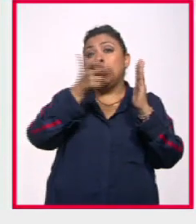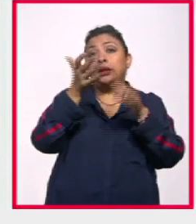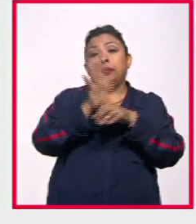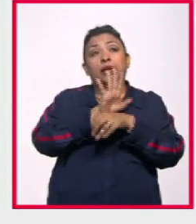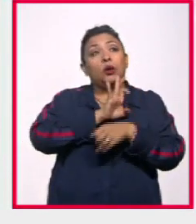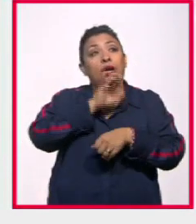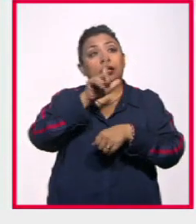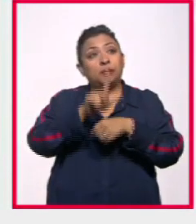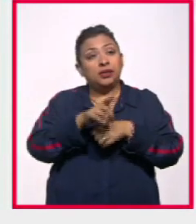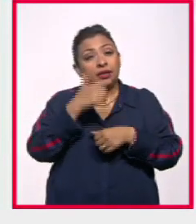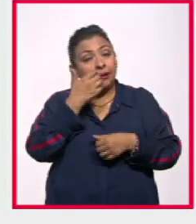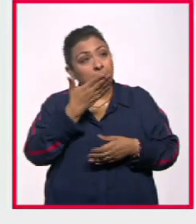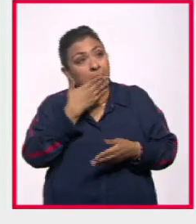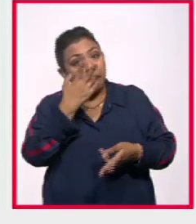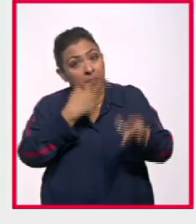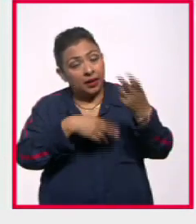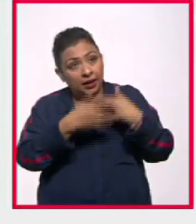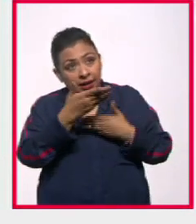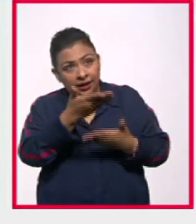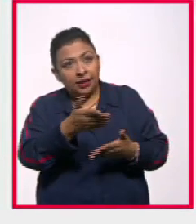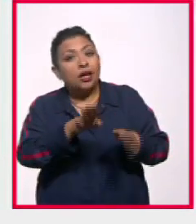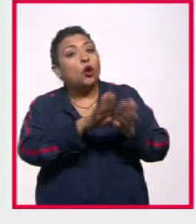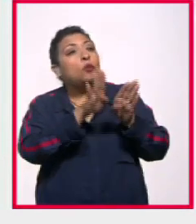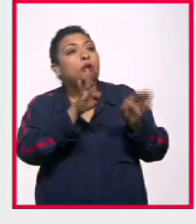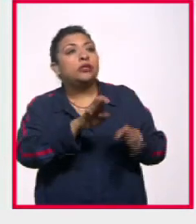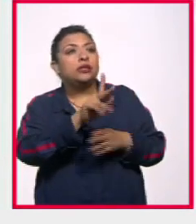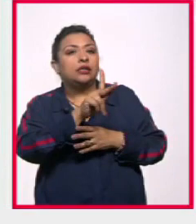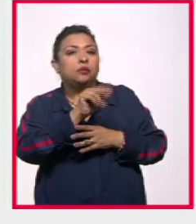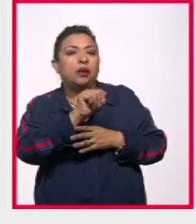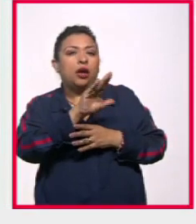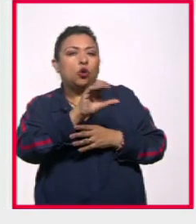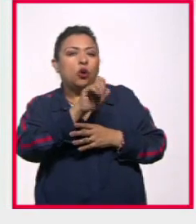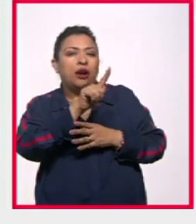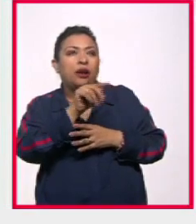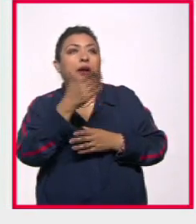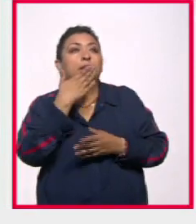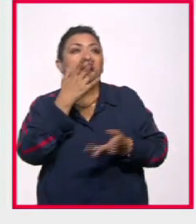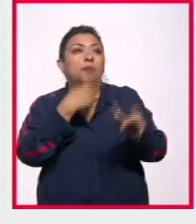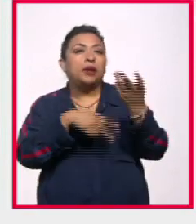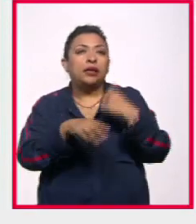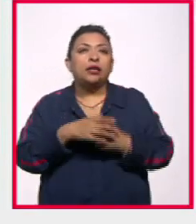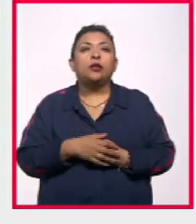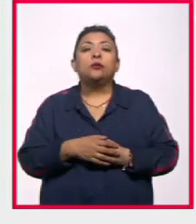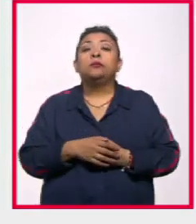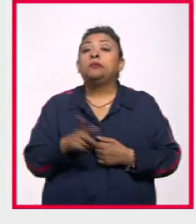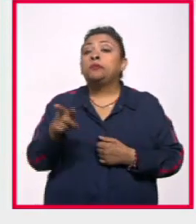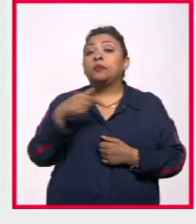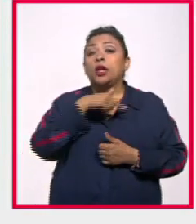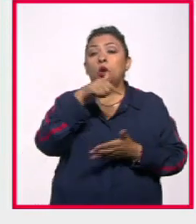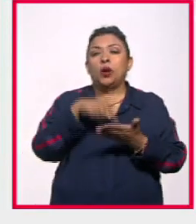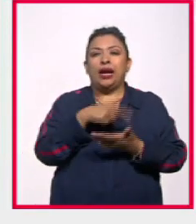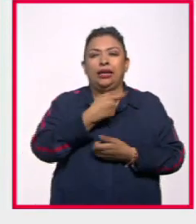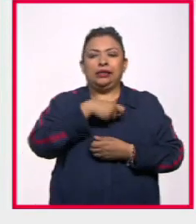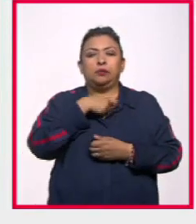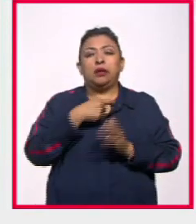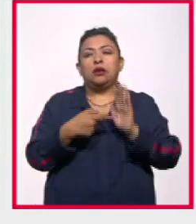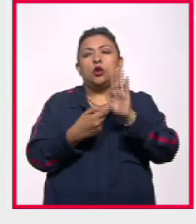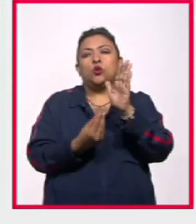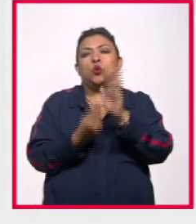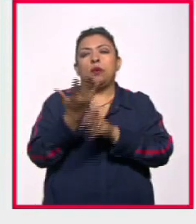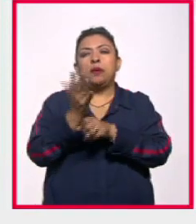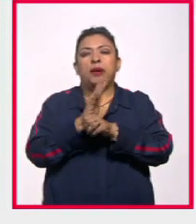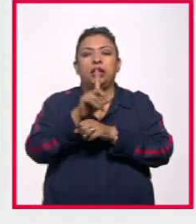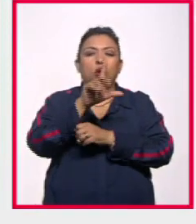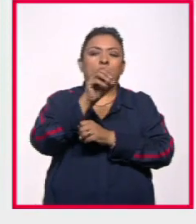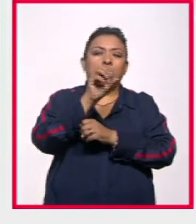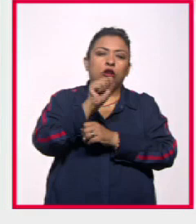muy especial. Quiero darle la bienvenida. ¿Cómo estás, Paco Arango? Bienvenido. Bien. Aquí a Noticias 22. Desde España a presentar su más reciente película, Los